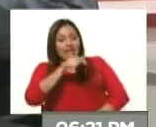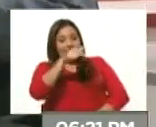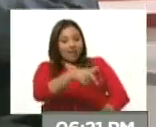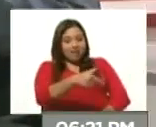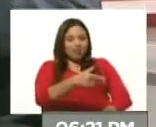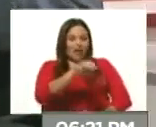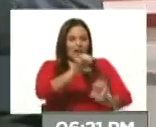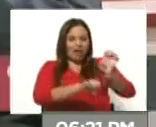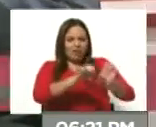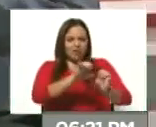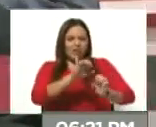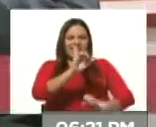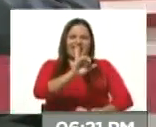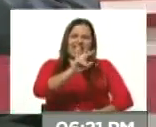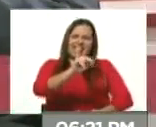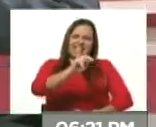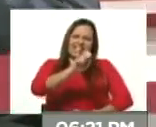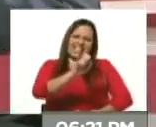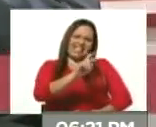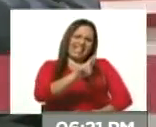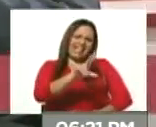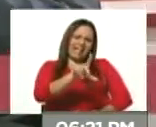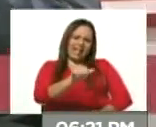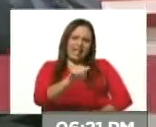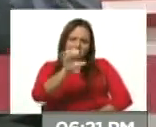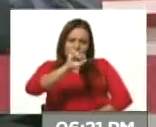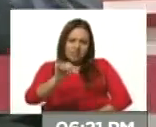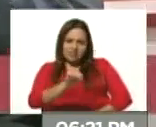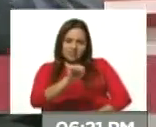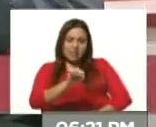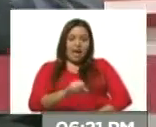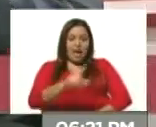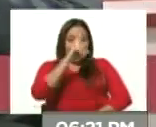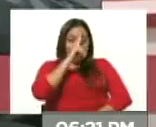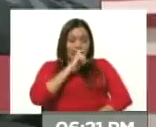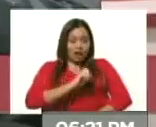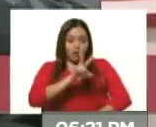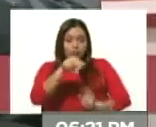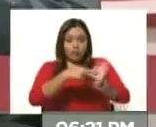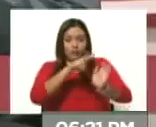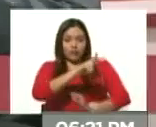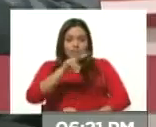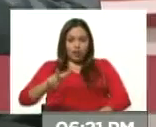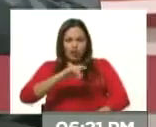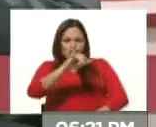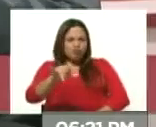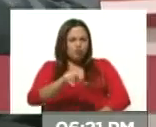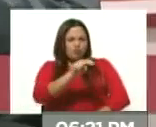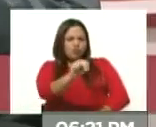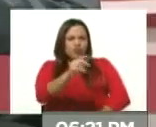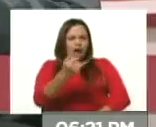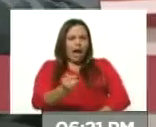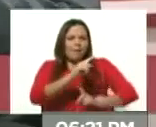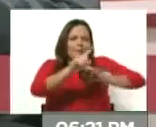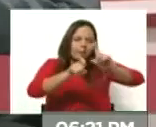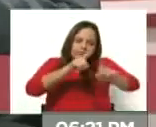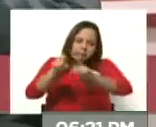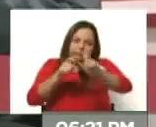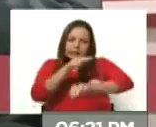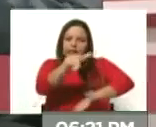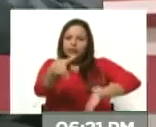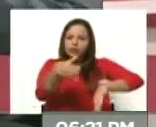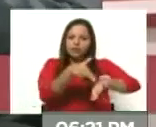internas es correspondiente al mes de junio del 2022 es una es una encuesta nacional